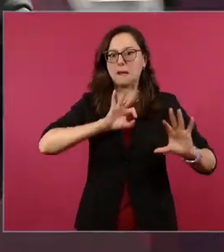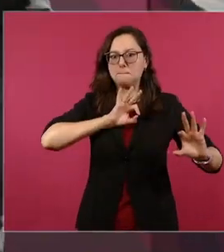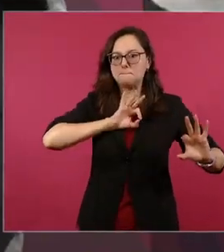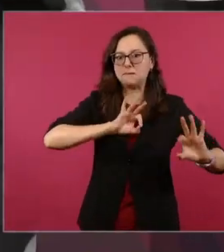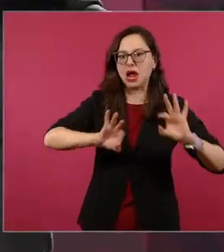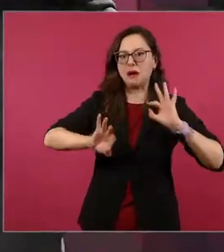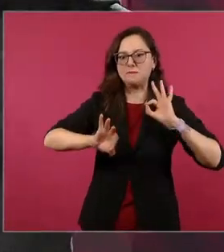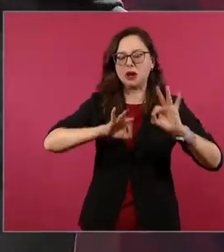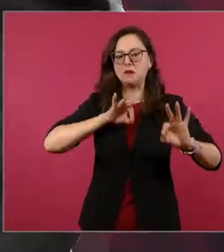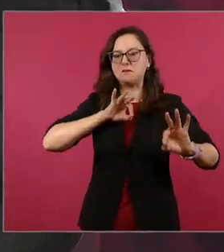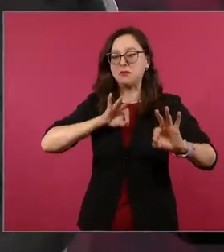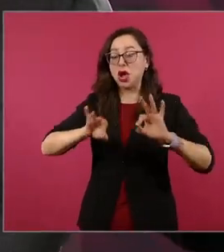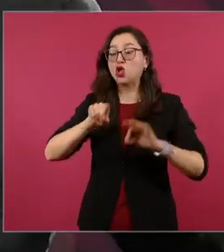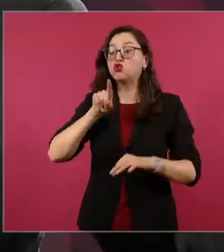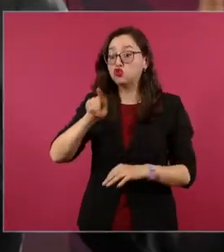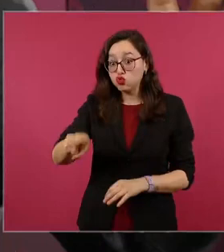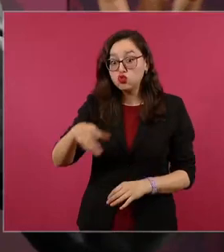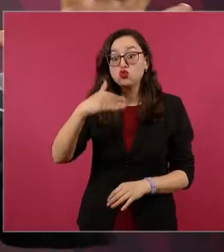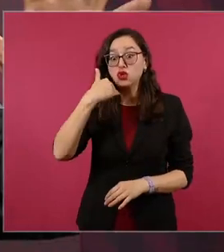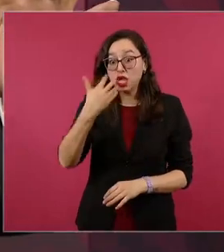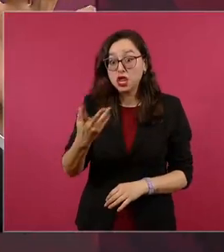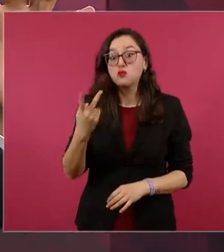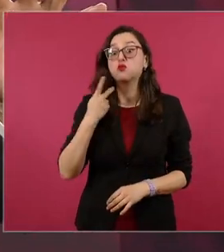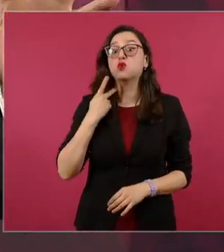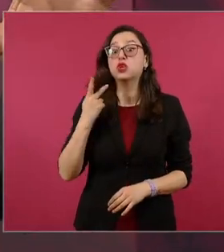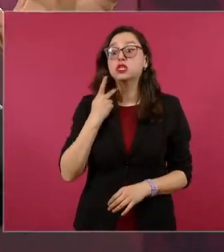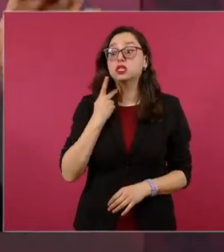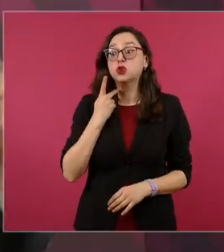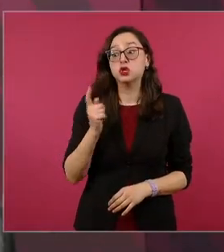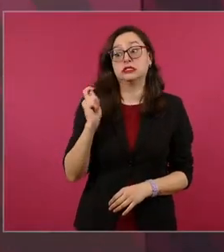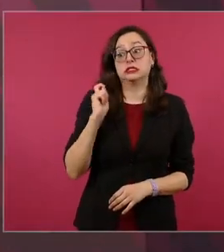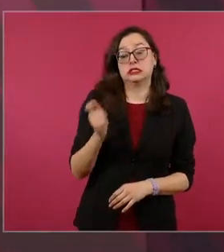Entonces, a ver, ¿vas a ser político?